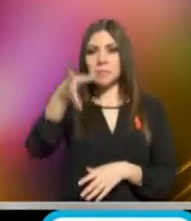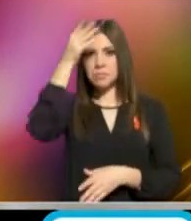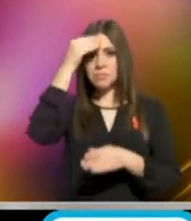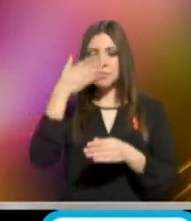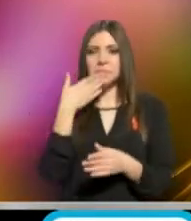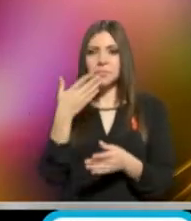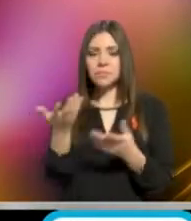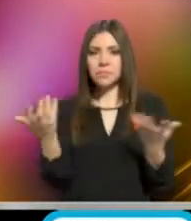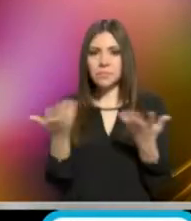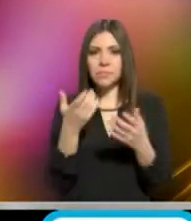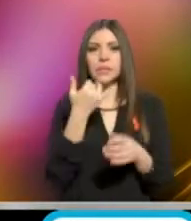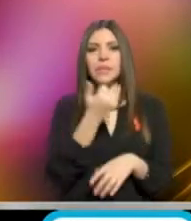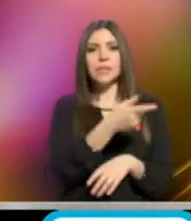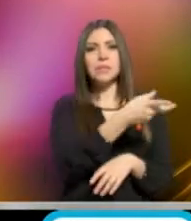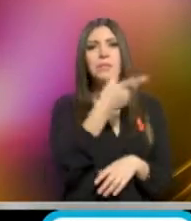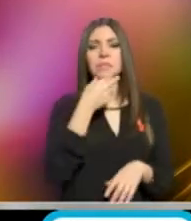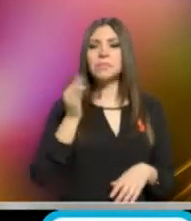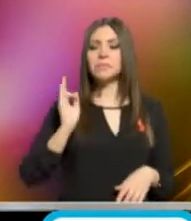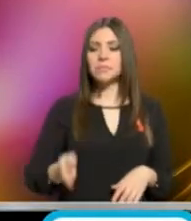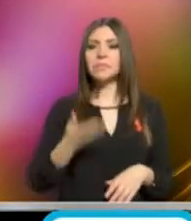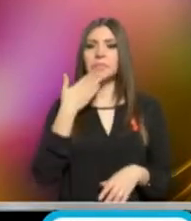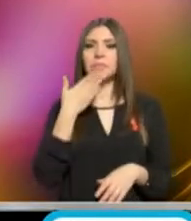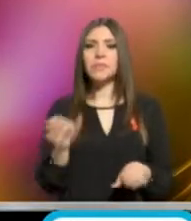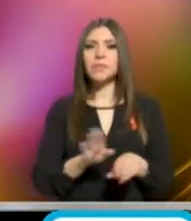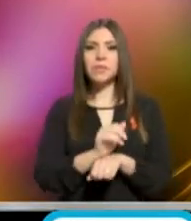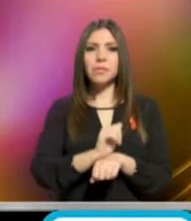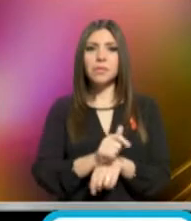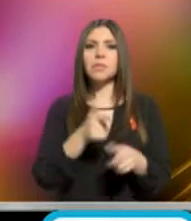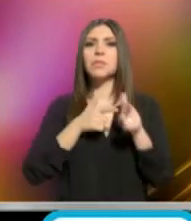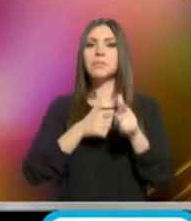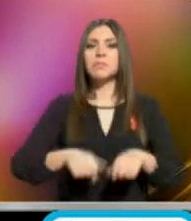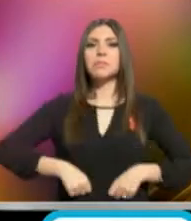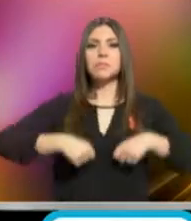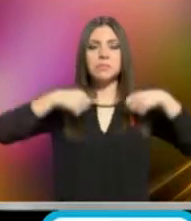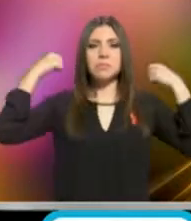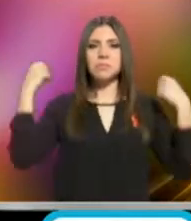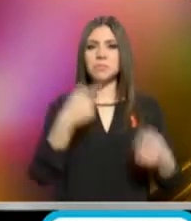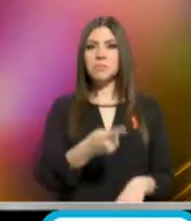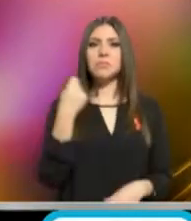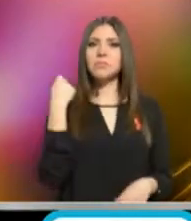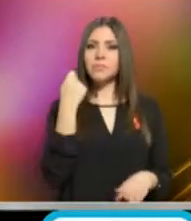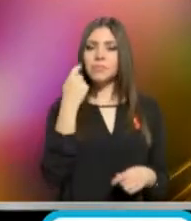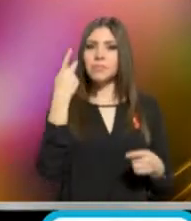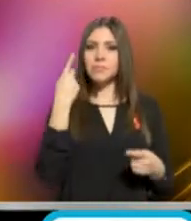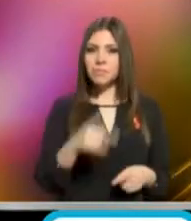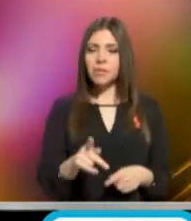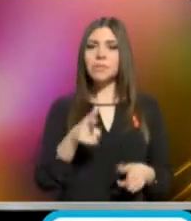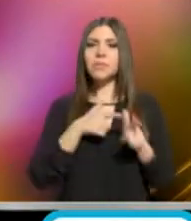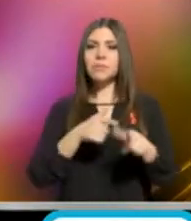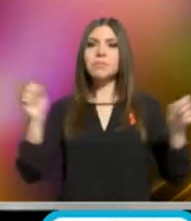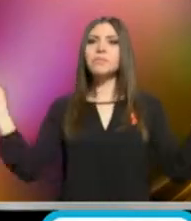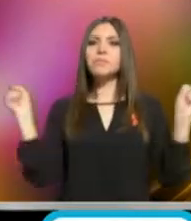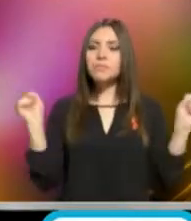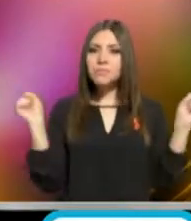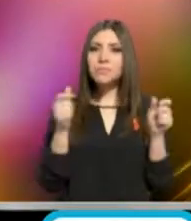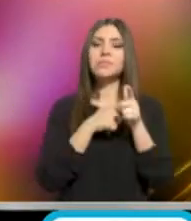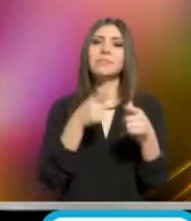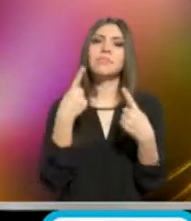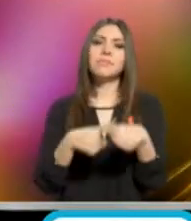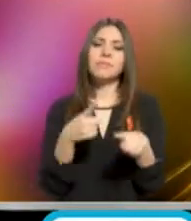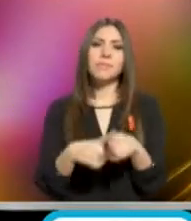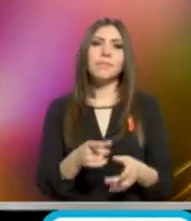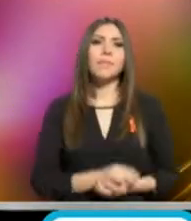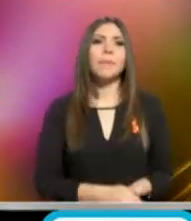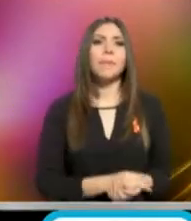asume muy bien como actor y como personaje, ¿no? Se sigue quitando la camisa, no le importa, ¿no? Pero sigue corriendo, sigue haciendo Pero sigue estando, o